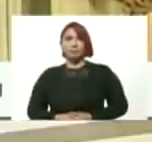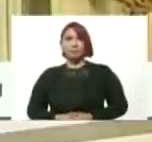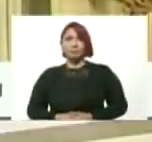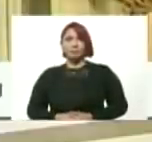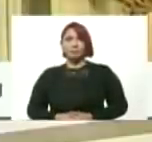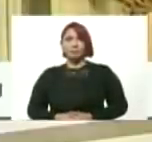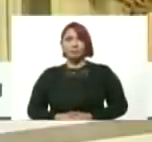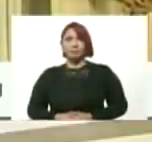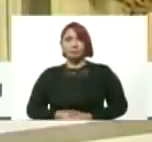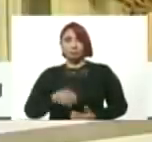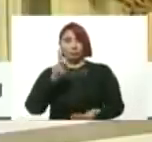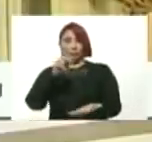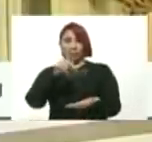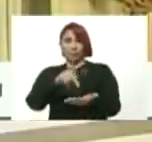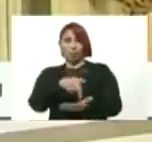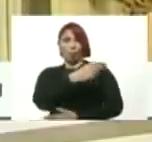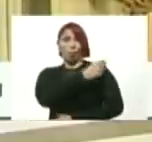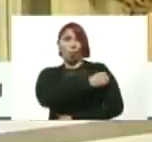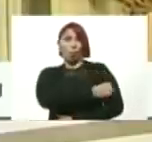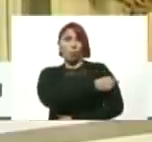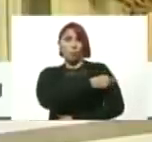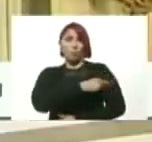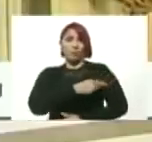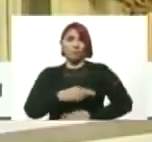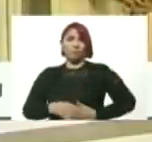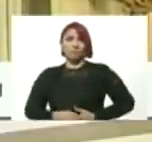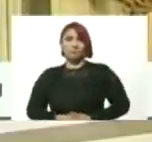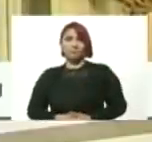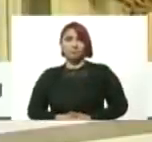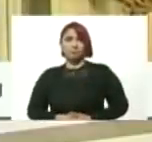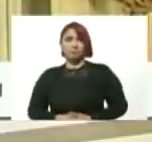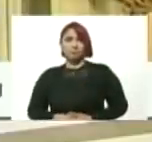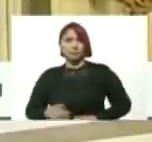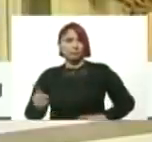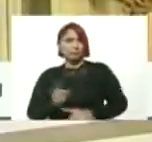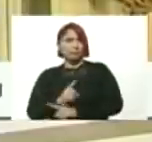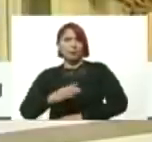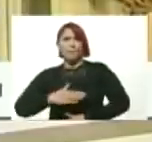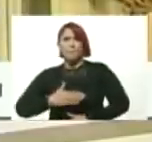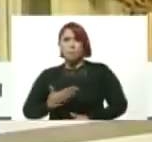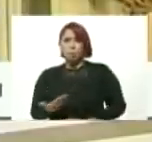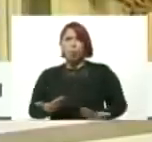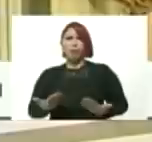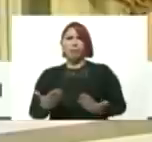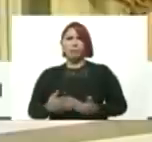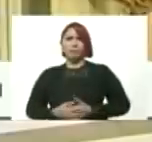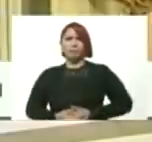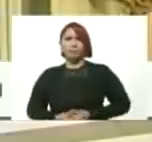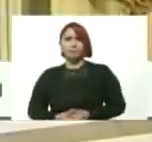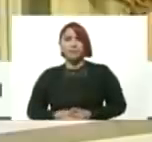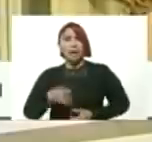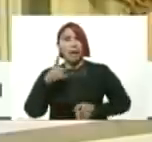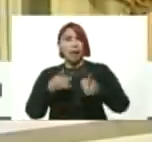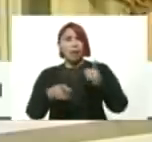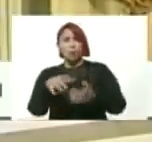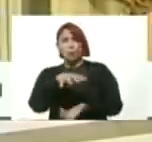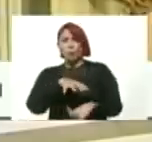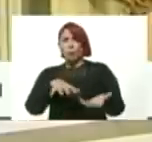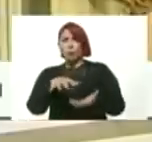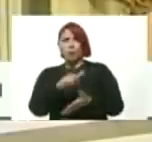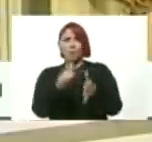a su ambulatorio rápidamente puede cargar algún problema que haya